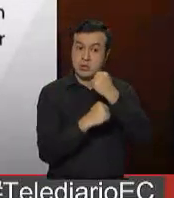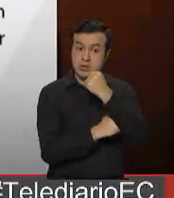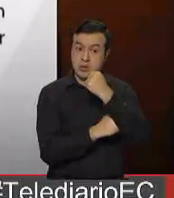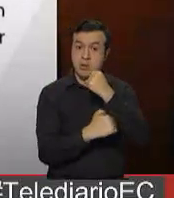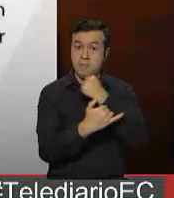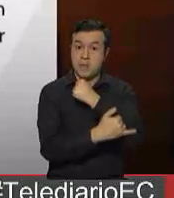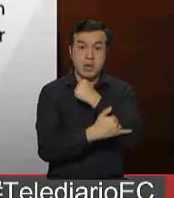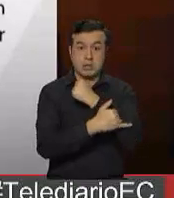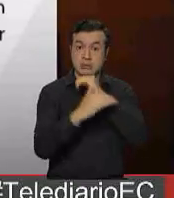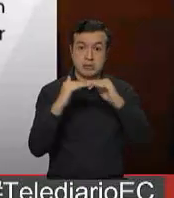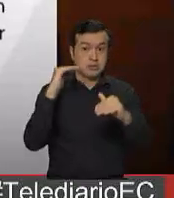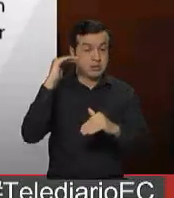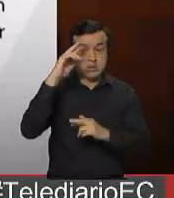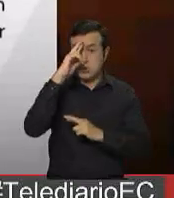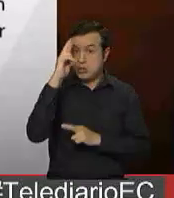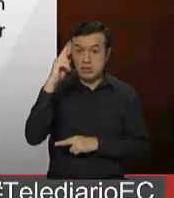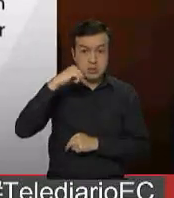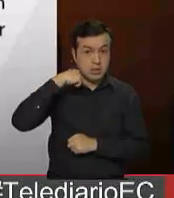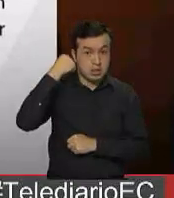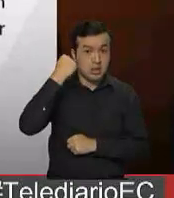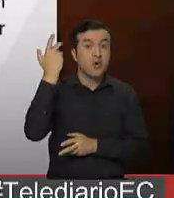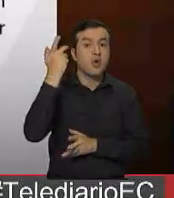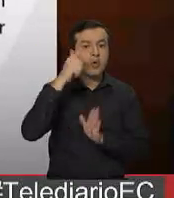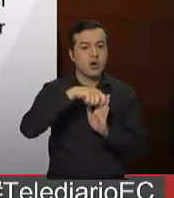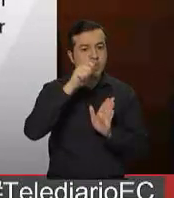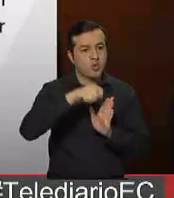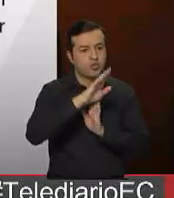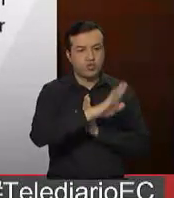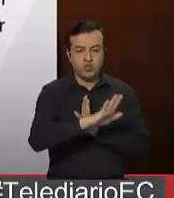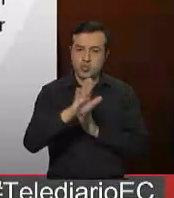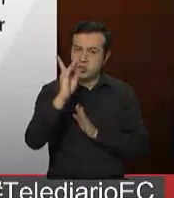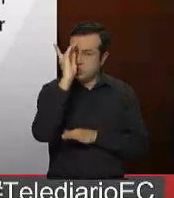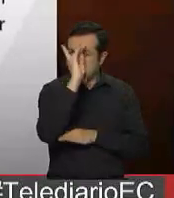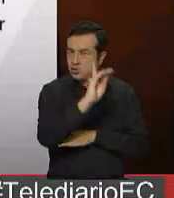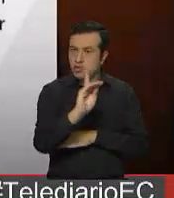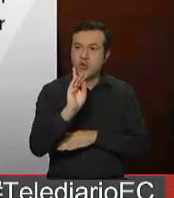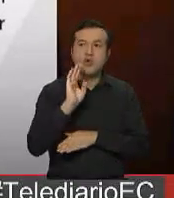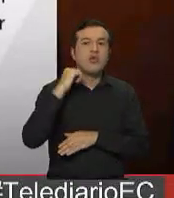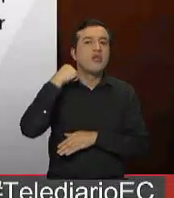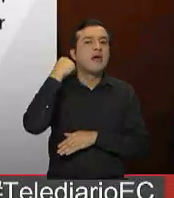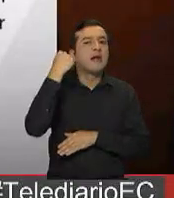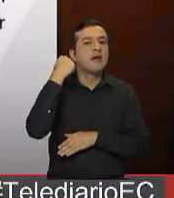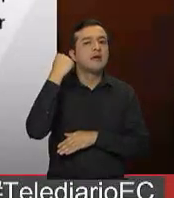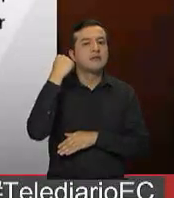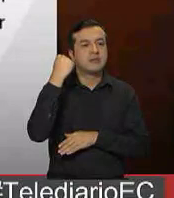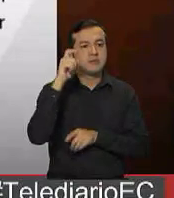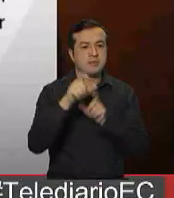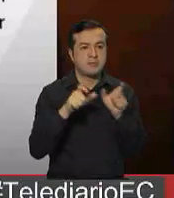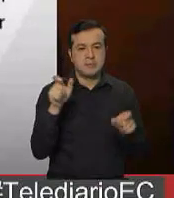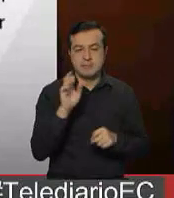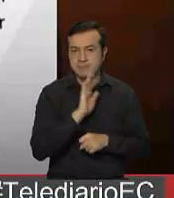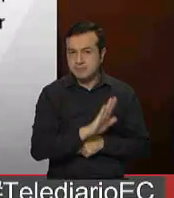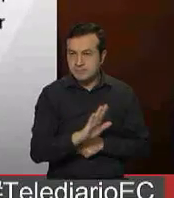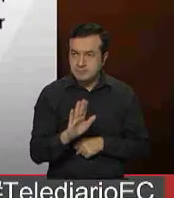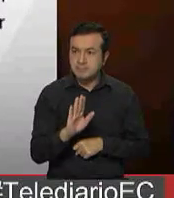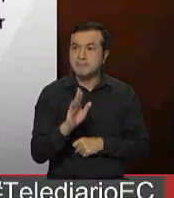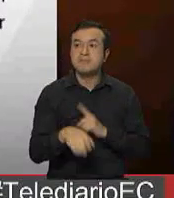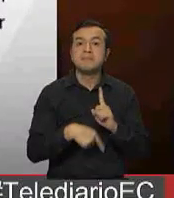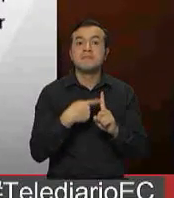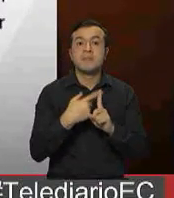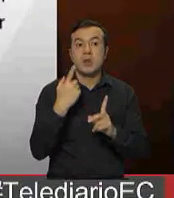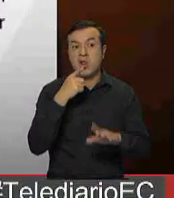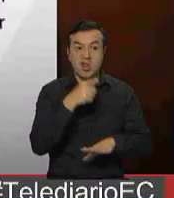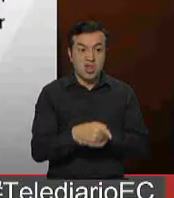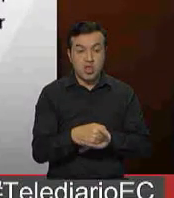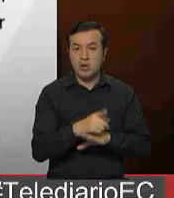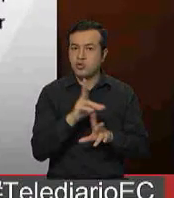Derecho reside en la potestad de los jueces de actuar en resguardo de los derechos y garantías de las personas para evitar